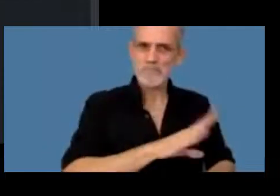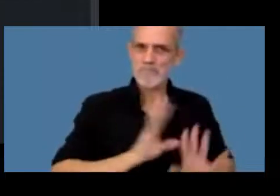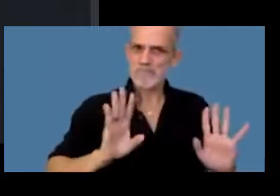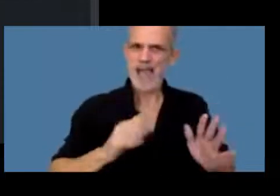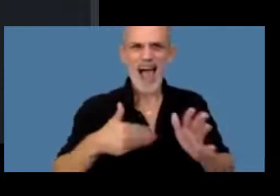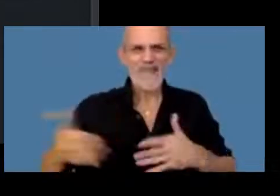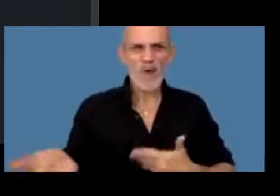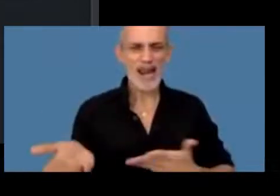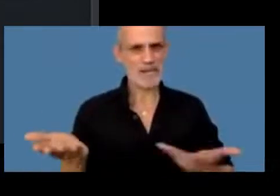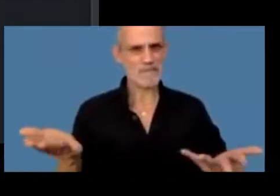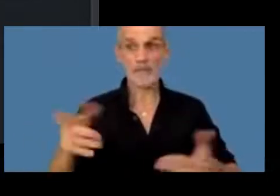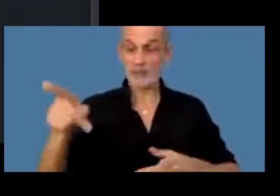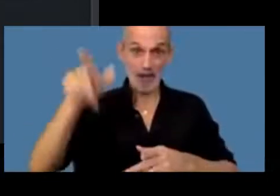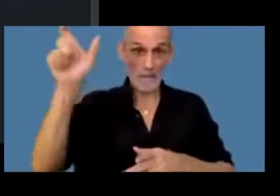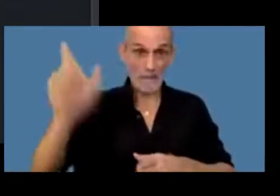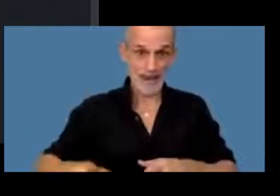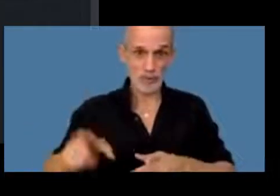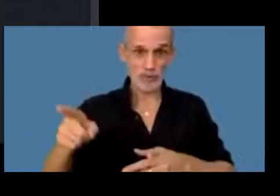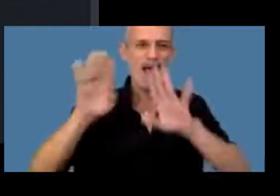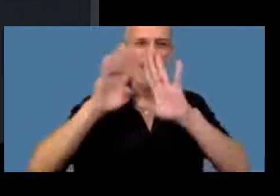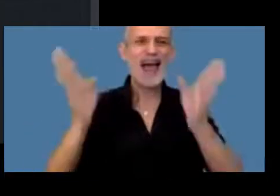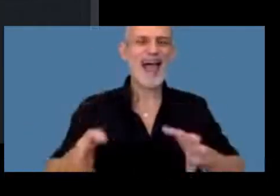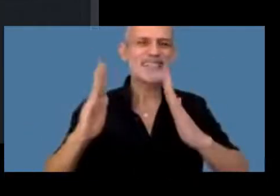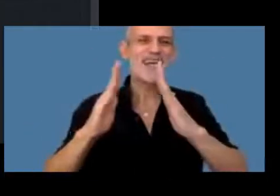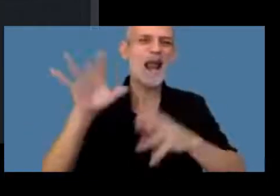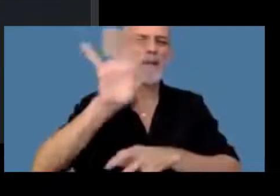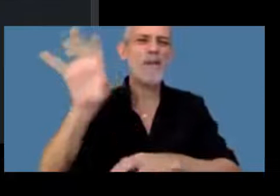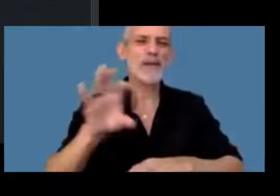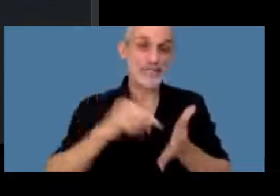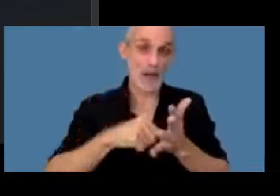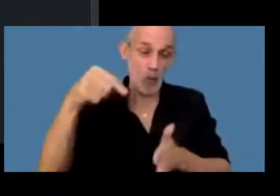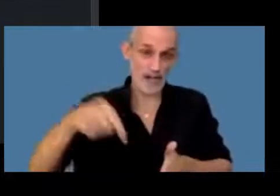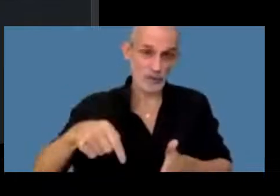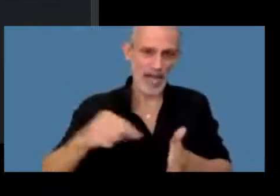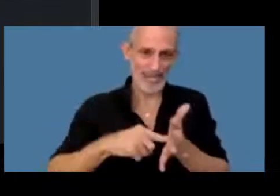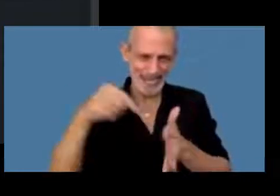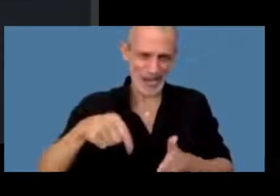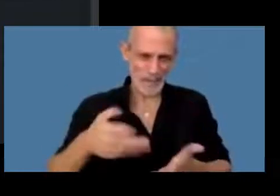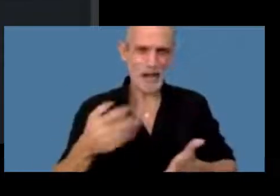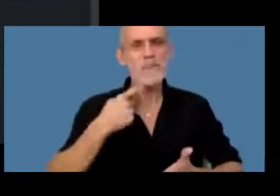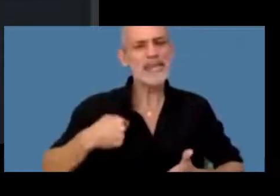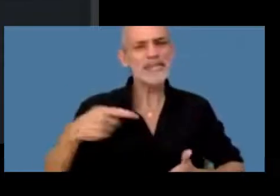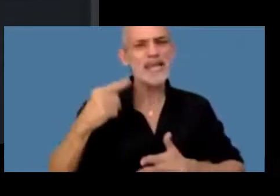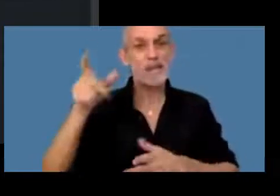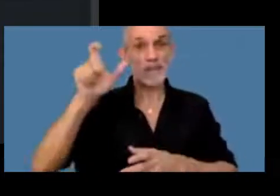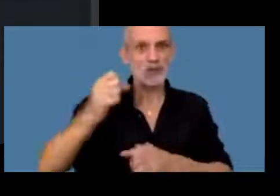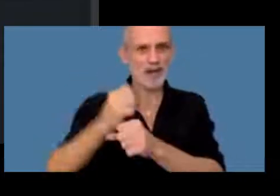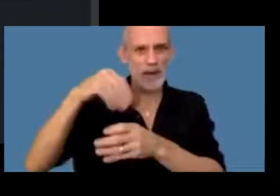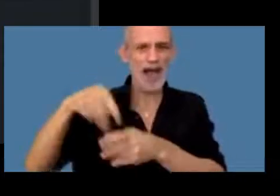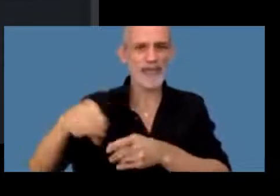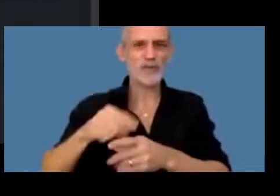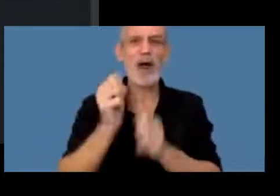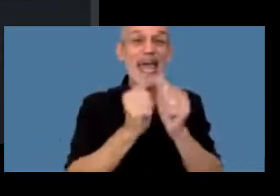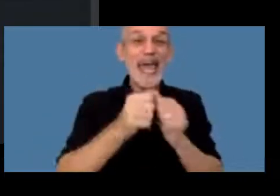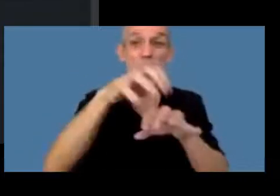Y me decía esta persona ahí en la casa de la provincia, acá en Buenos Aires, en Argentina, en la capital, me decía, hay muchas empresas que ya me están diciendo